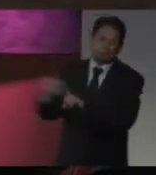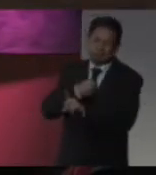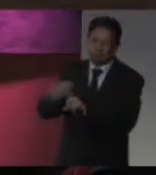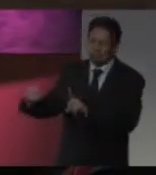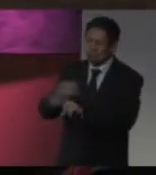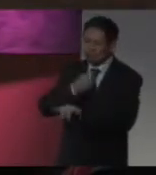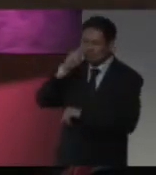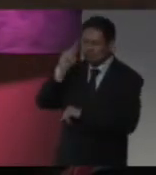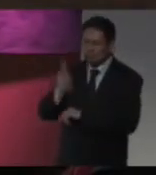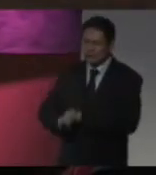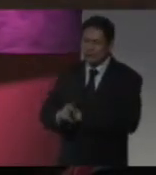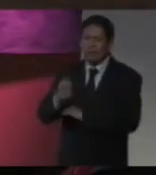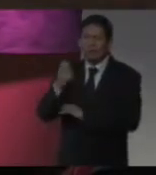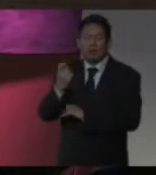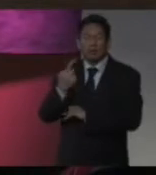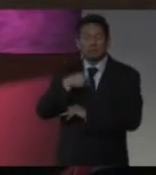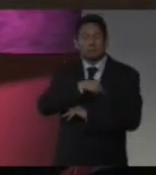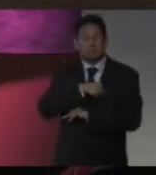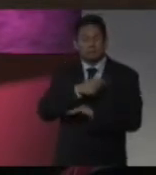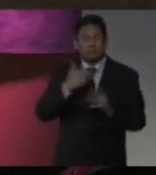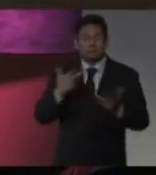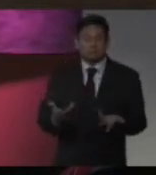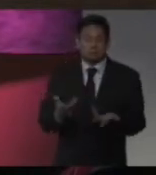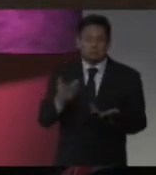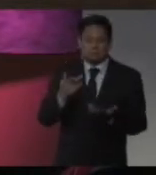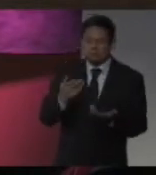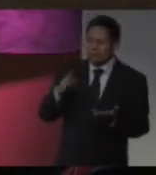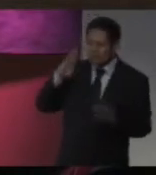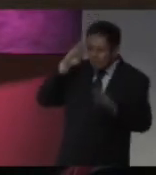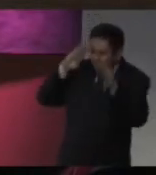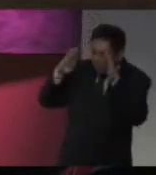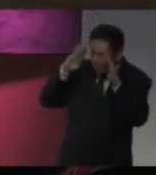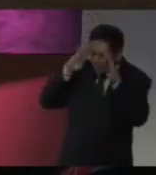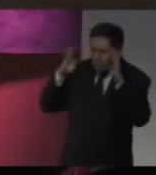llevó al análisis de que tendríamos